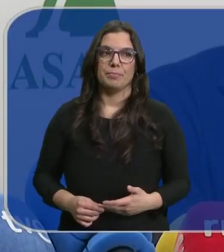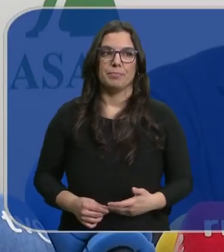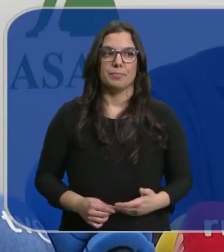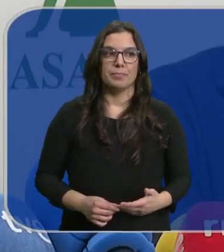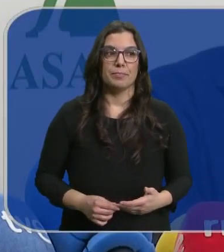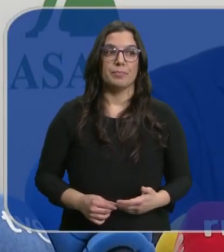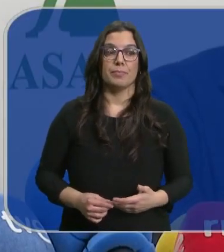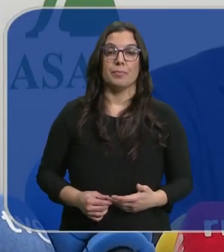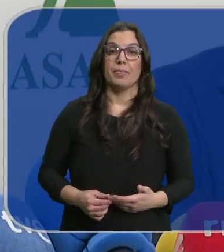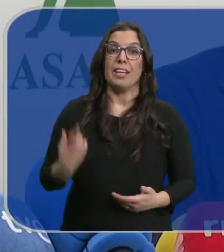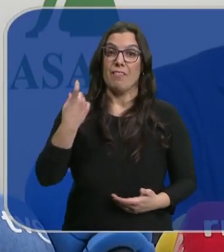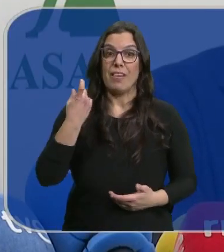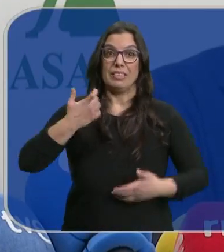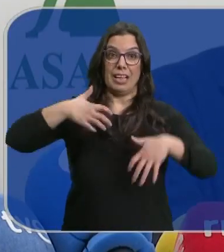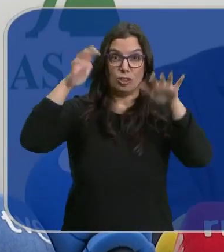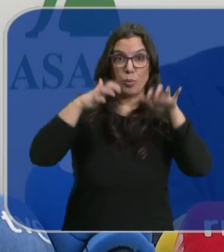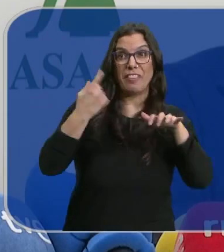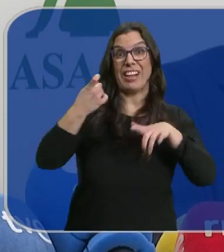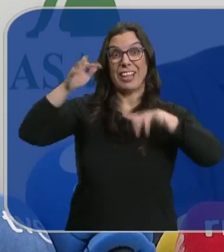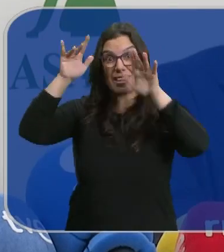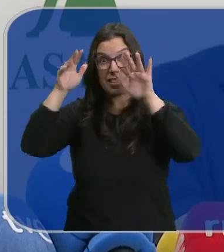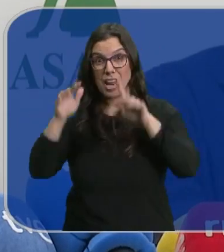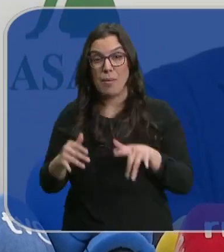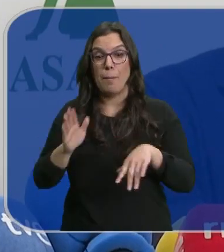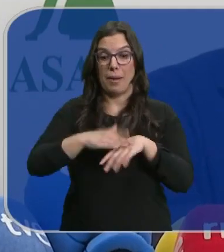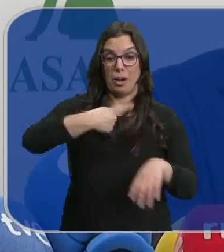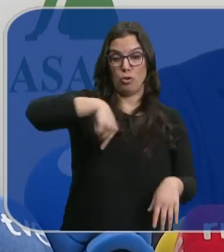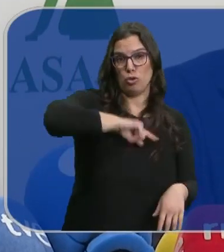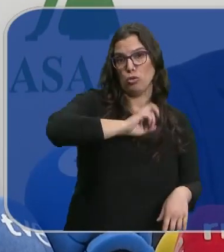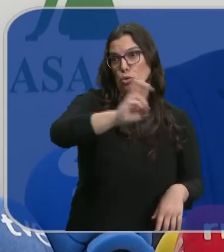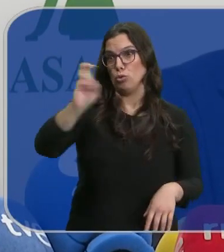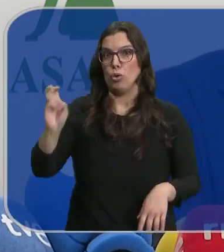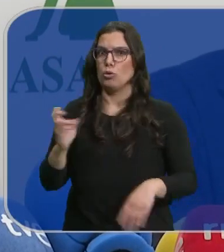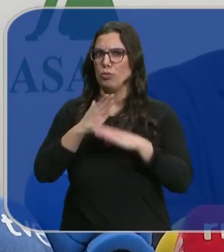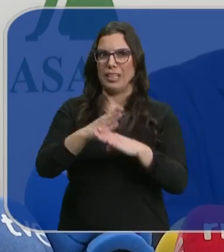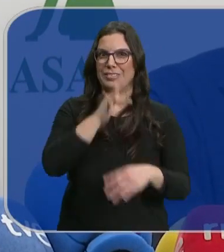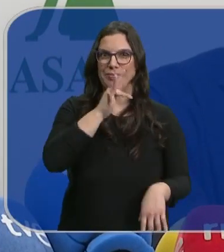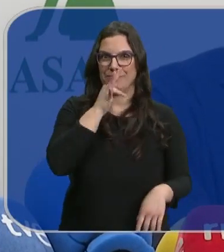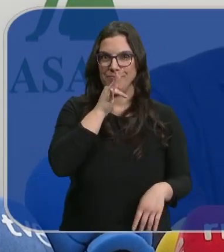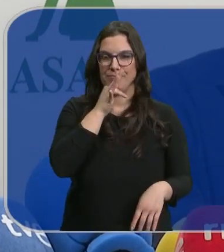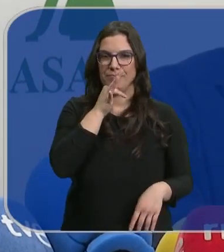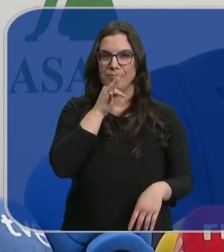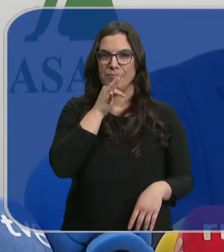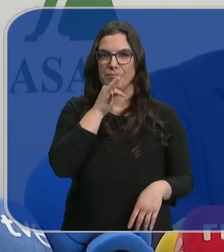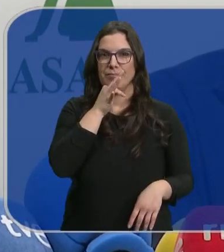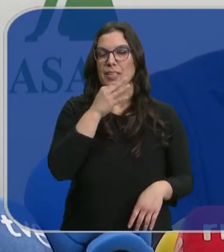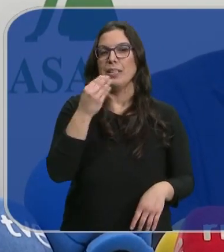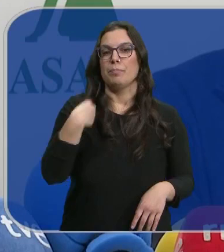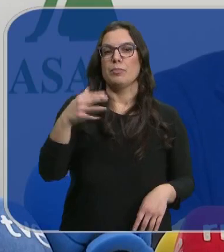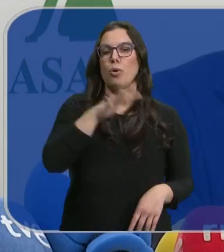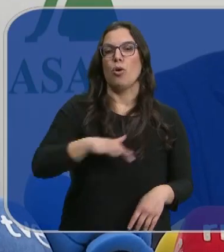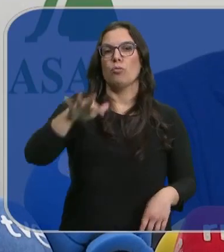Además tenía que haber llovido y nevado para nosotros y para otros intereses no lo ha hecho. Es decir, todo lo que es la cornisa